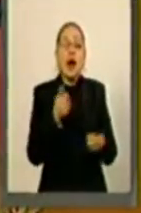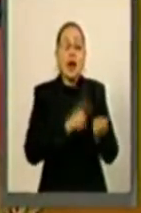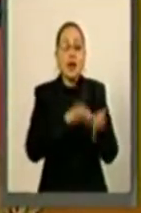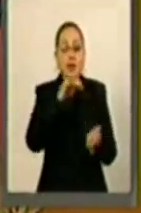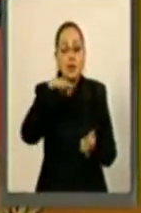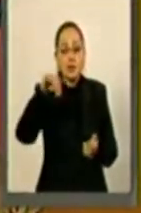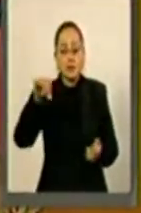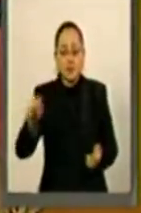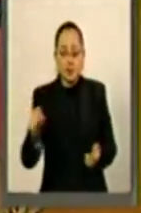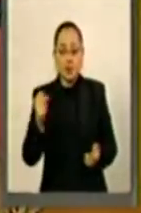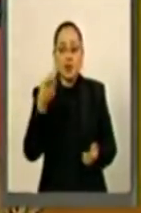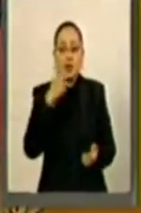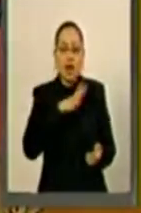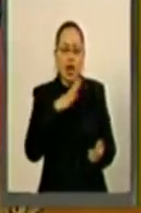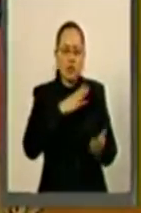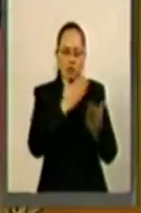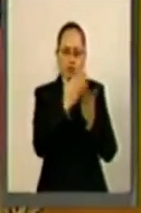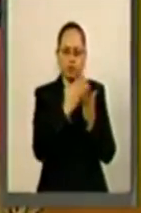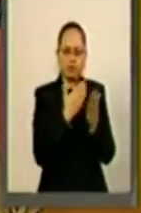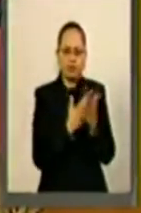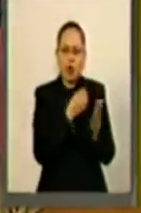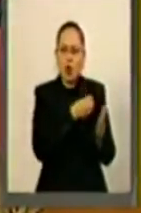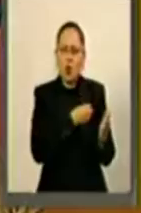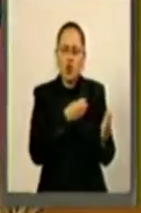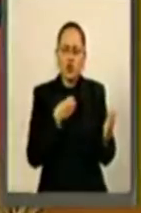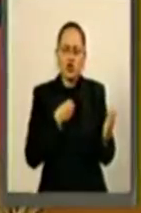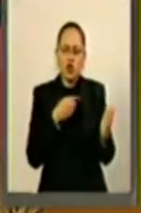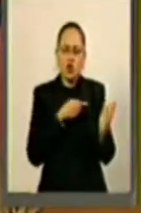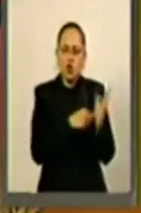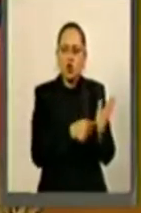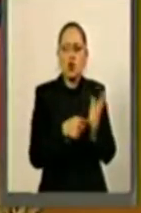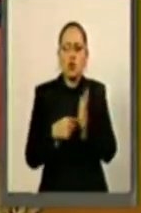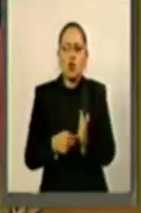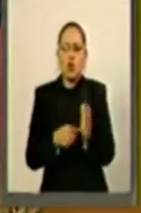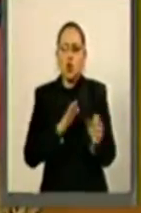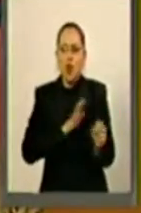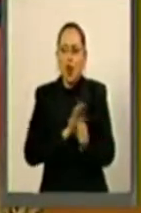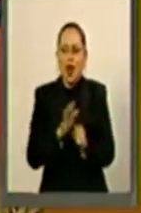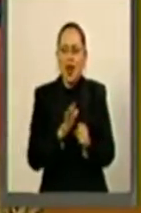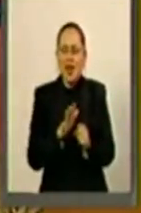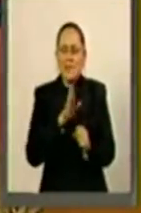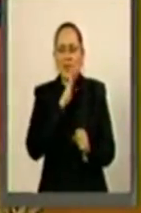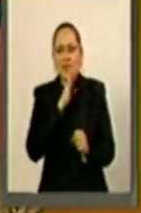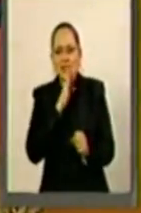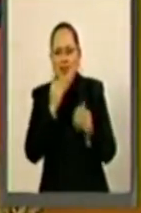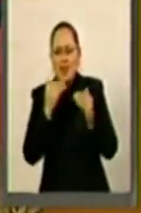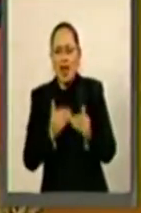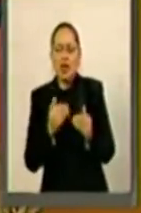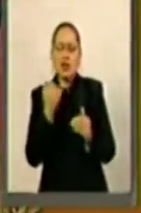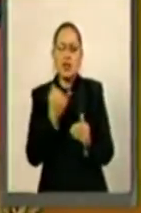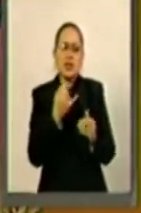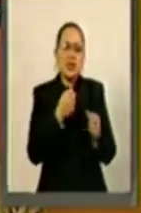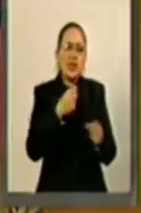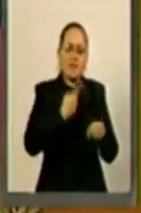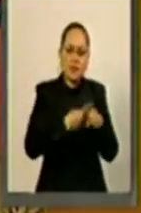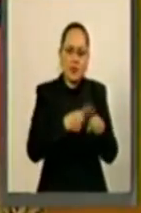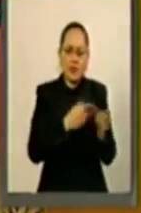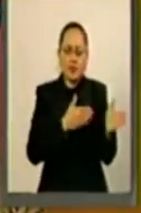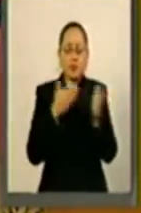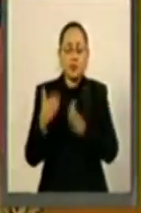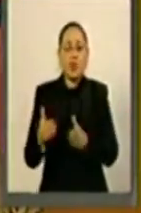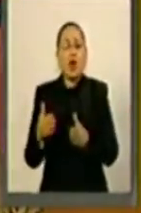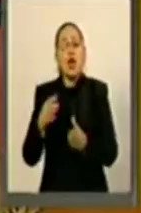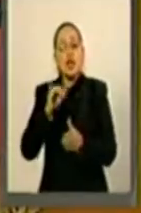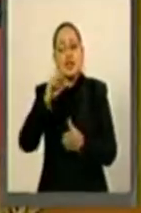régimen como obligatorio el seguro de enfermedades y maternidad, y en el ISSSTE el seguro que corresponde de